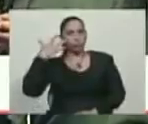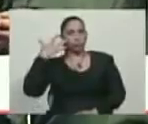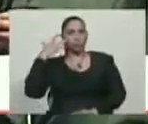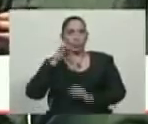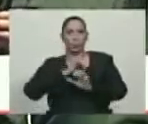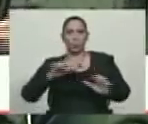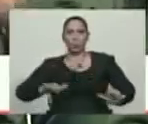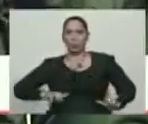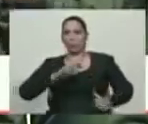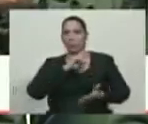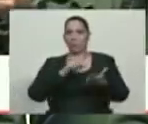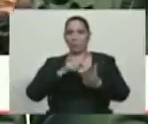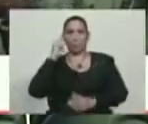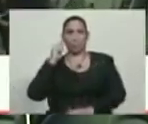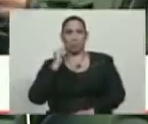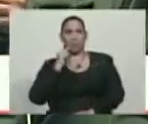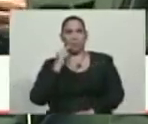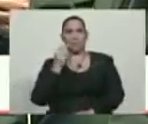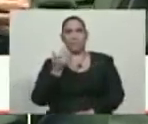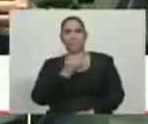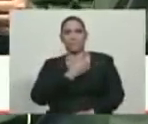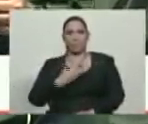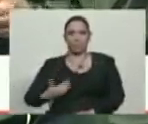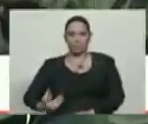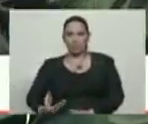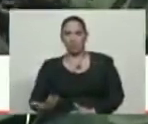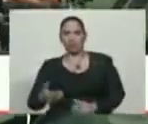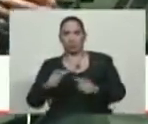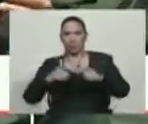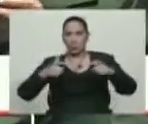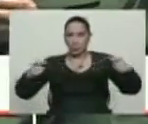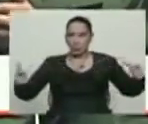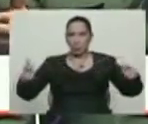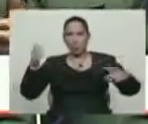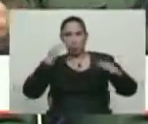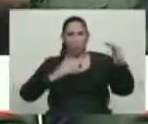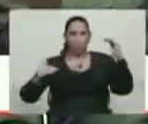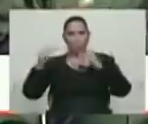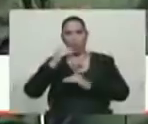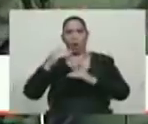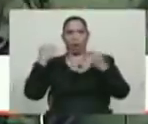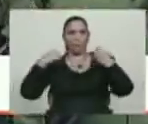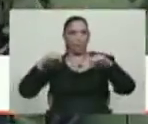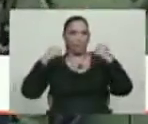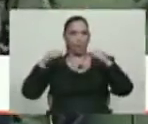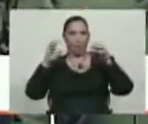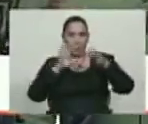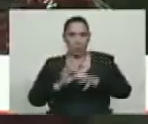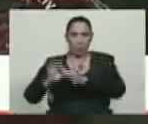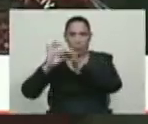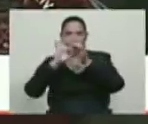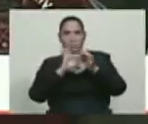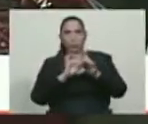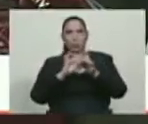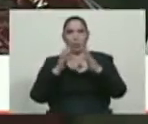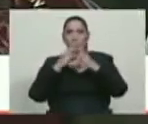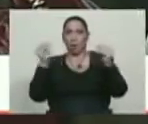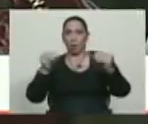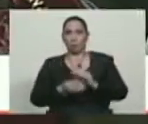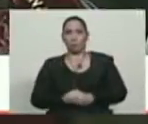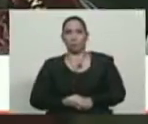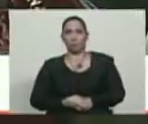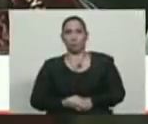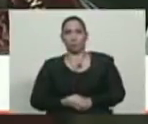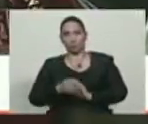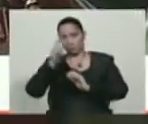Bolivariana, su crecimiento, su moral, su entrenamiento, su cohesión y todo eso puesto